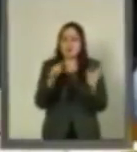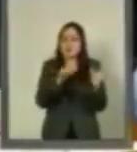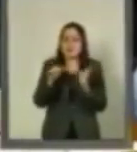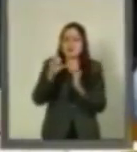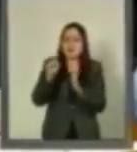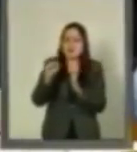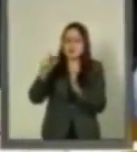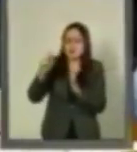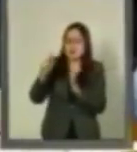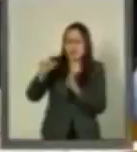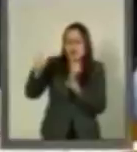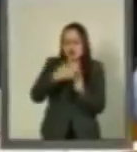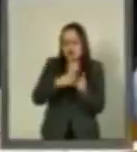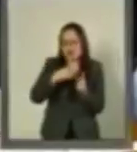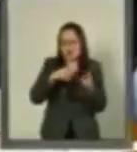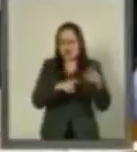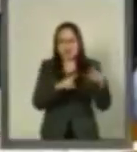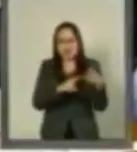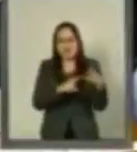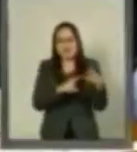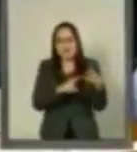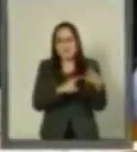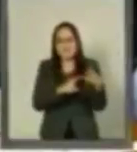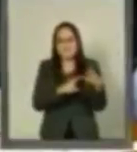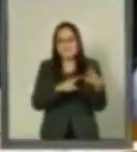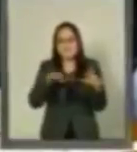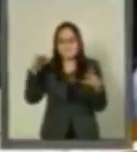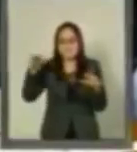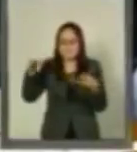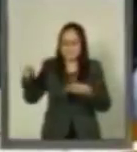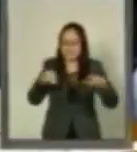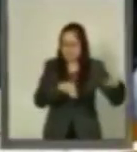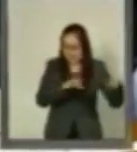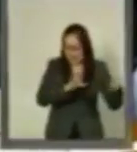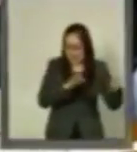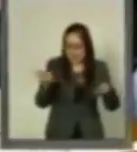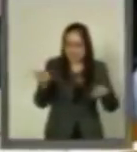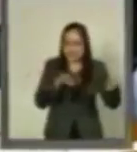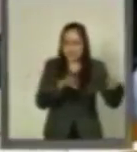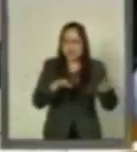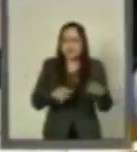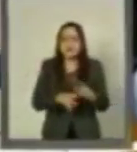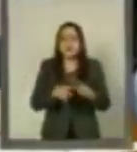1.670.000 a otro. La segunda lámina ya está puesta.